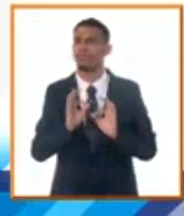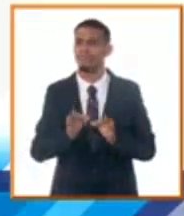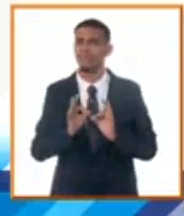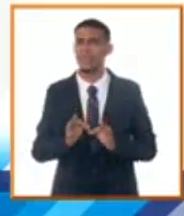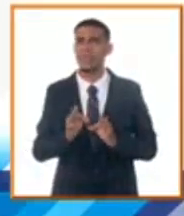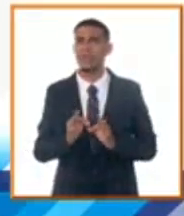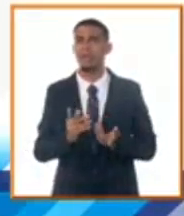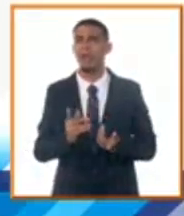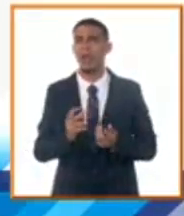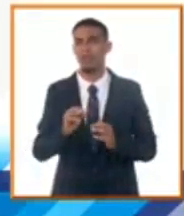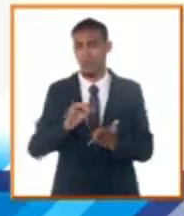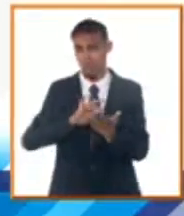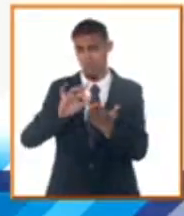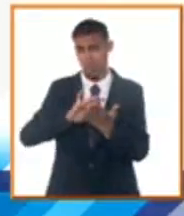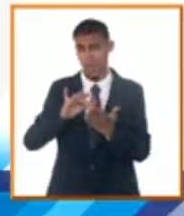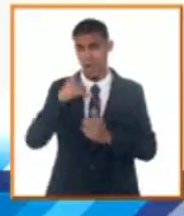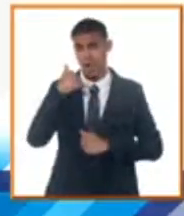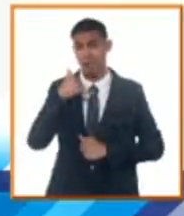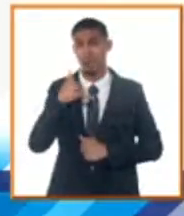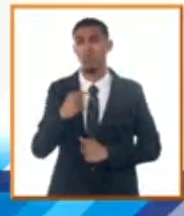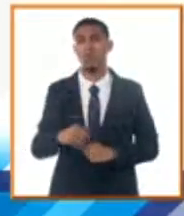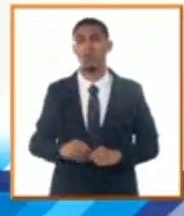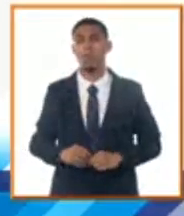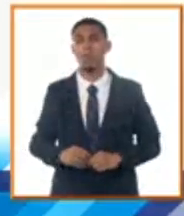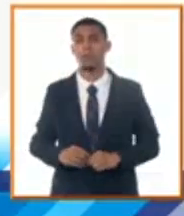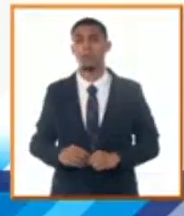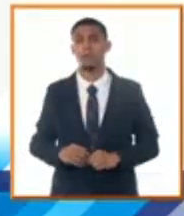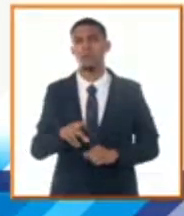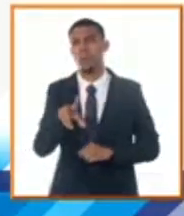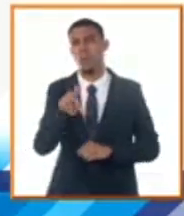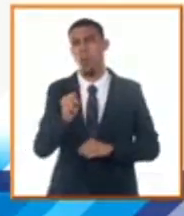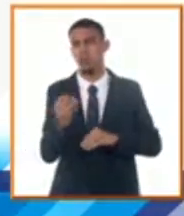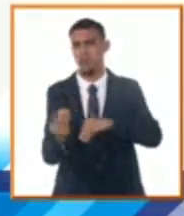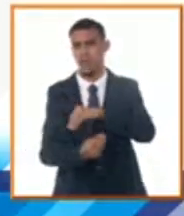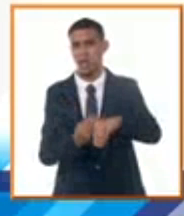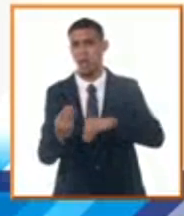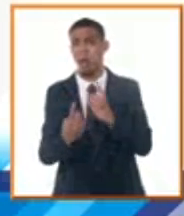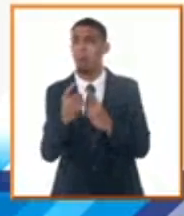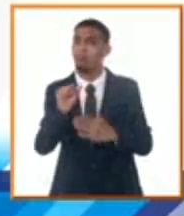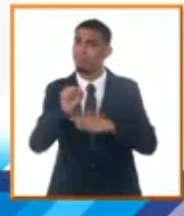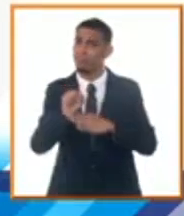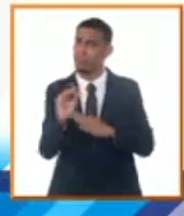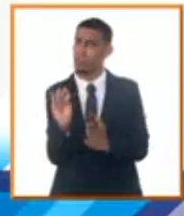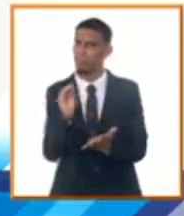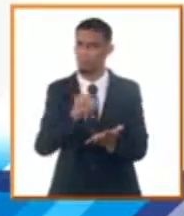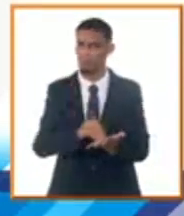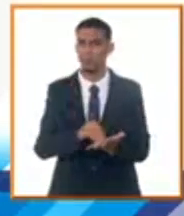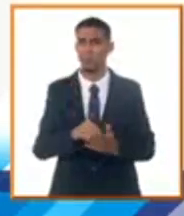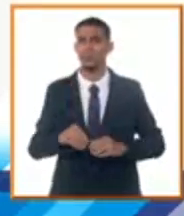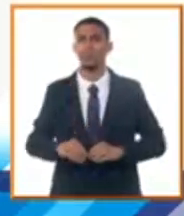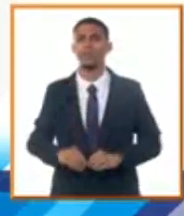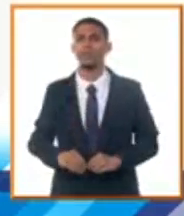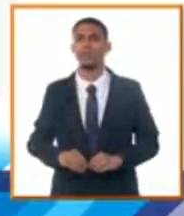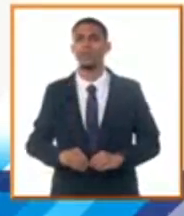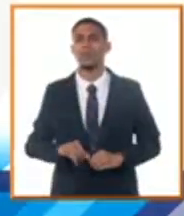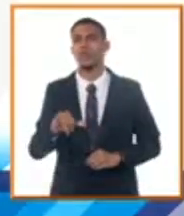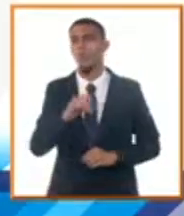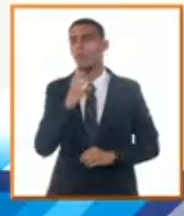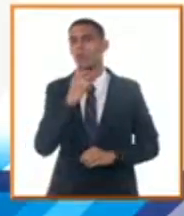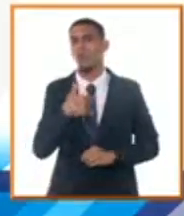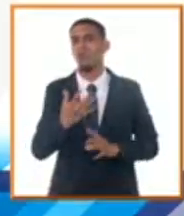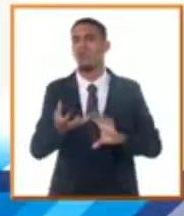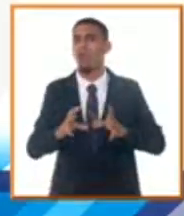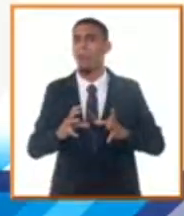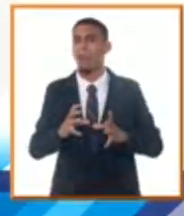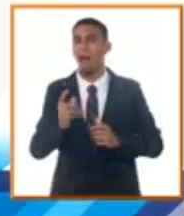mantener la usabilidad, es decir, que las versiones, que los servicios que incluyamos sean parte del conocimiento que ya tienen,